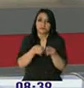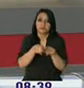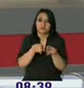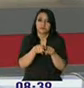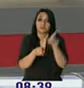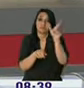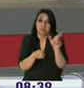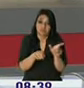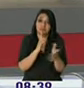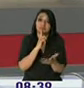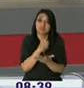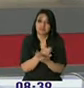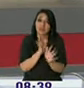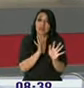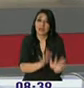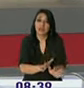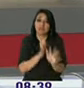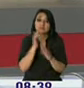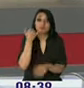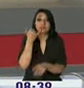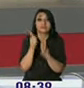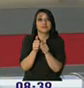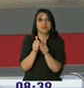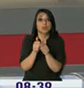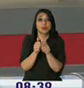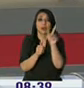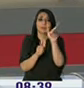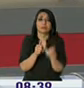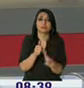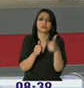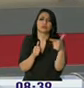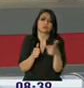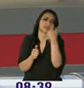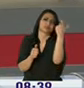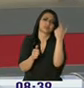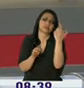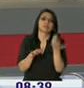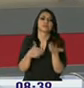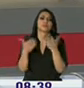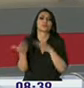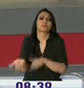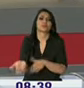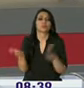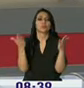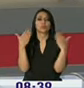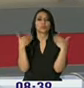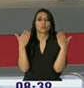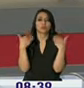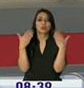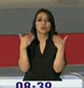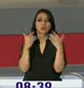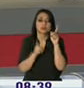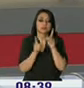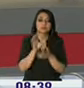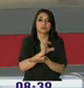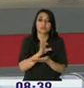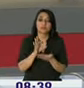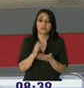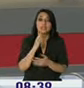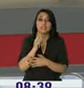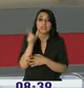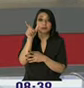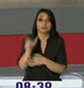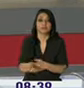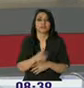no me crea. Por un celular, delincuentes asaltaron y asesinaron a un ciudadano, esto en Guayaquil. Los testigos dicen que la víctima